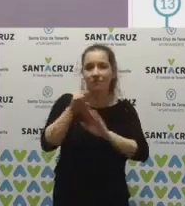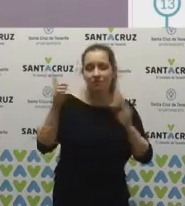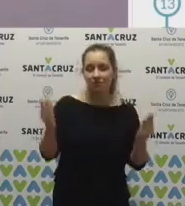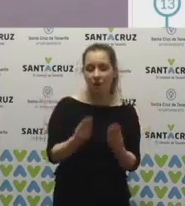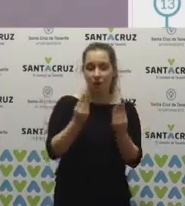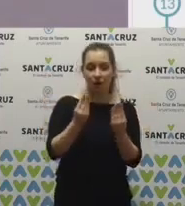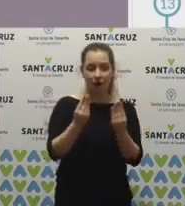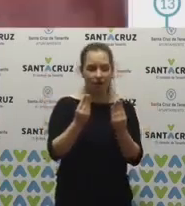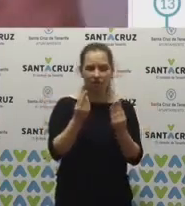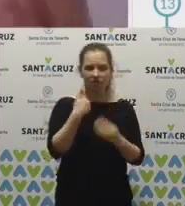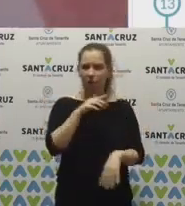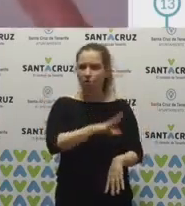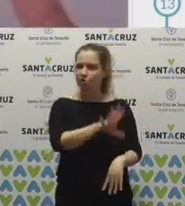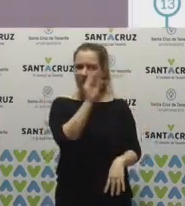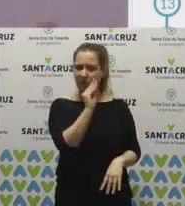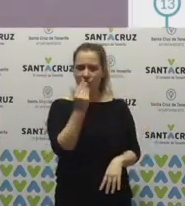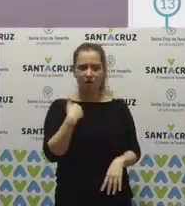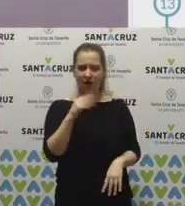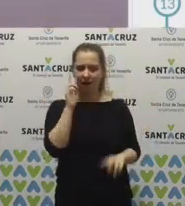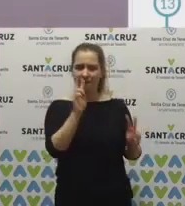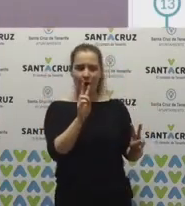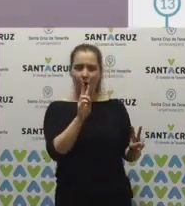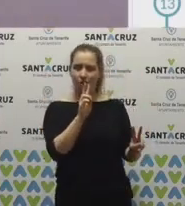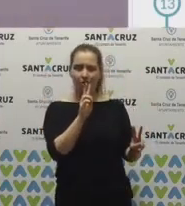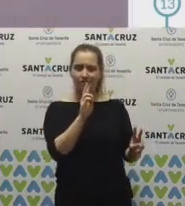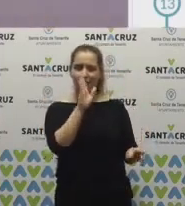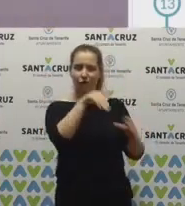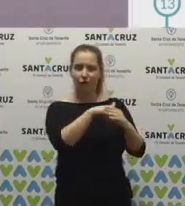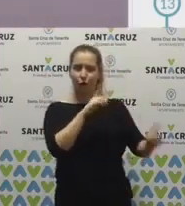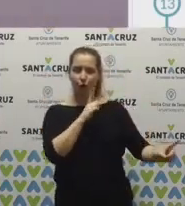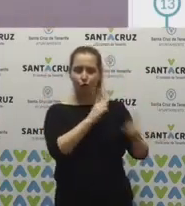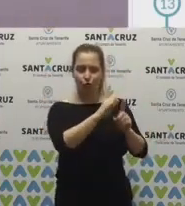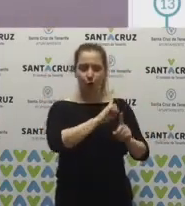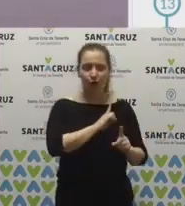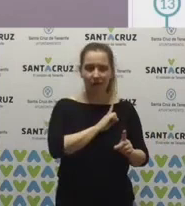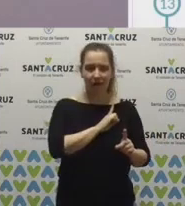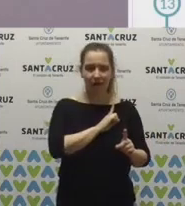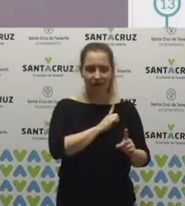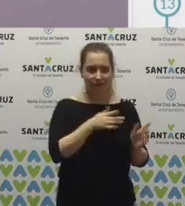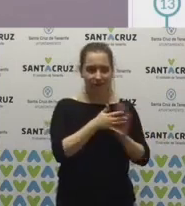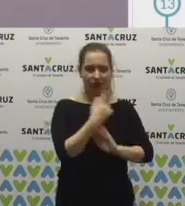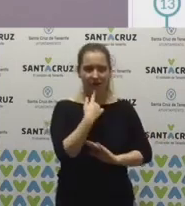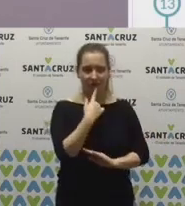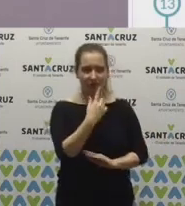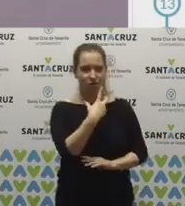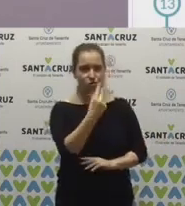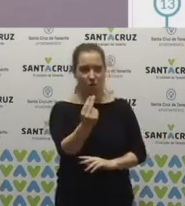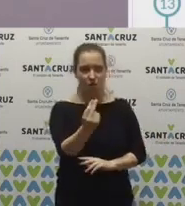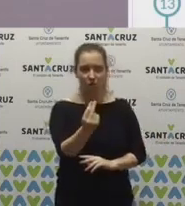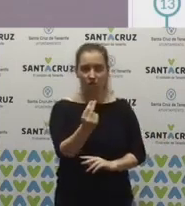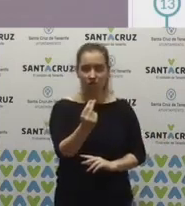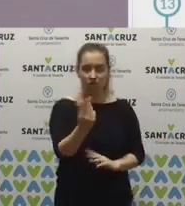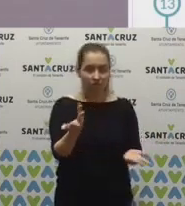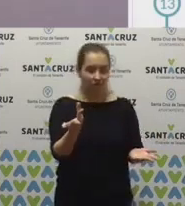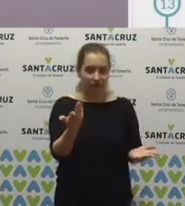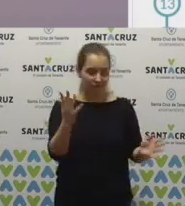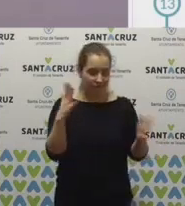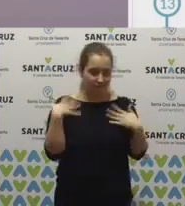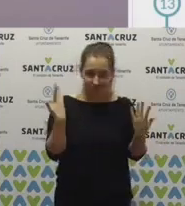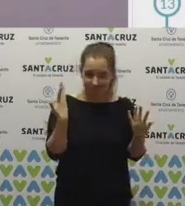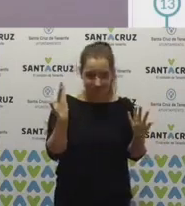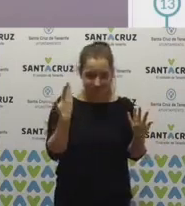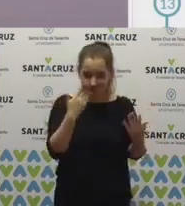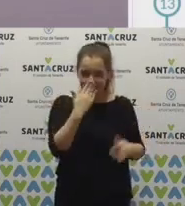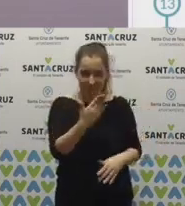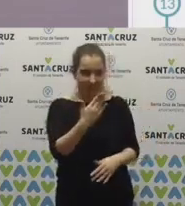entiendo estoy viendo ya que su voto va a ser eterno y la verdad que es sorprendente que lo que se